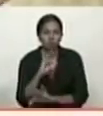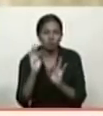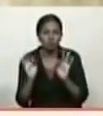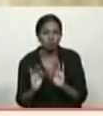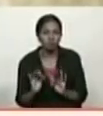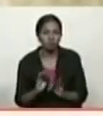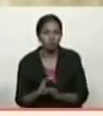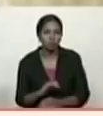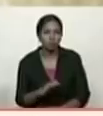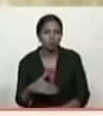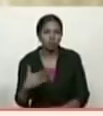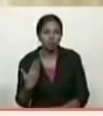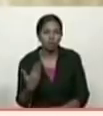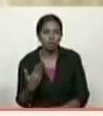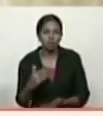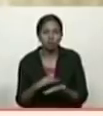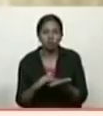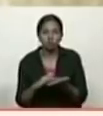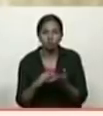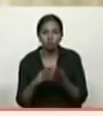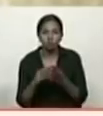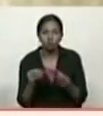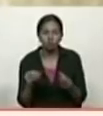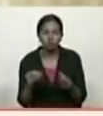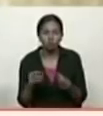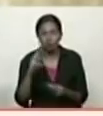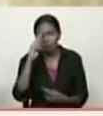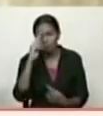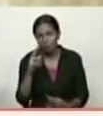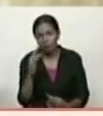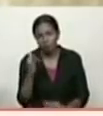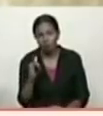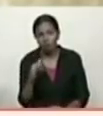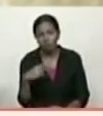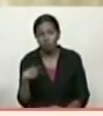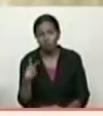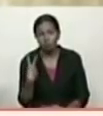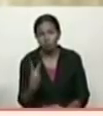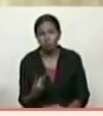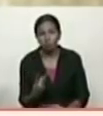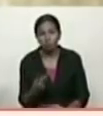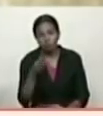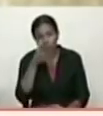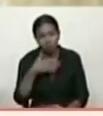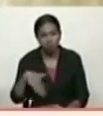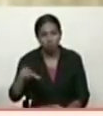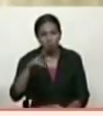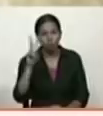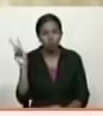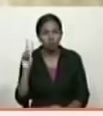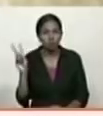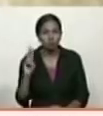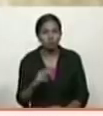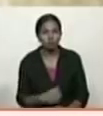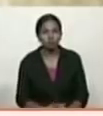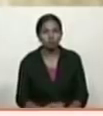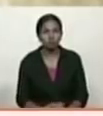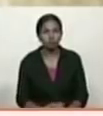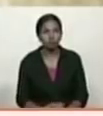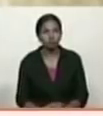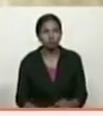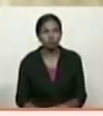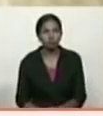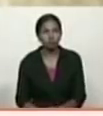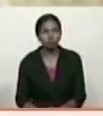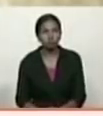procurando es que haya diálogo en Venezuela y que se respete la voluntad del pueblo venezolano. Gracias. Por la